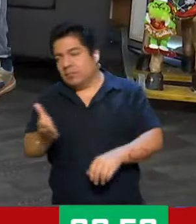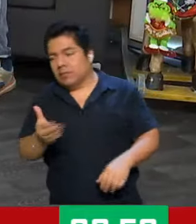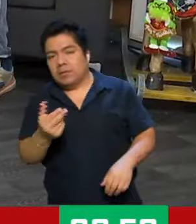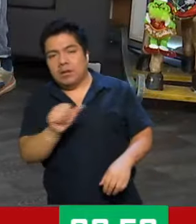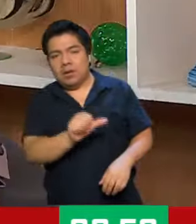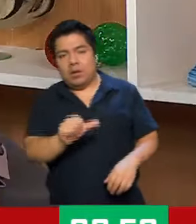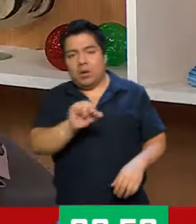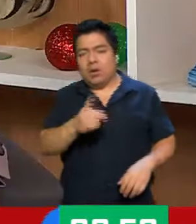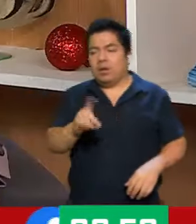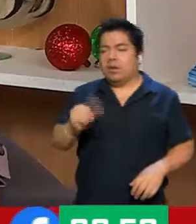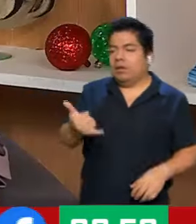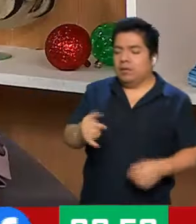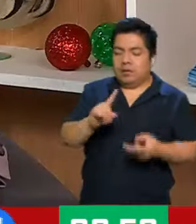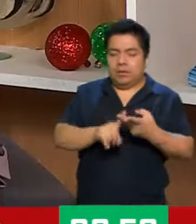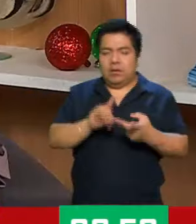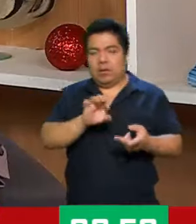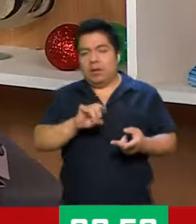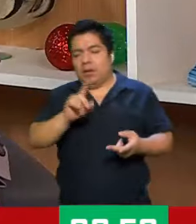@ Ronquillo de hoy y